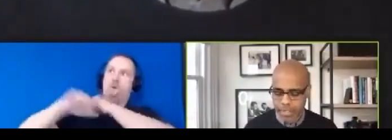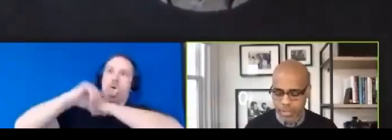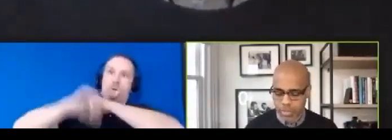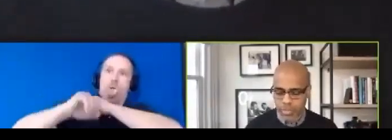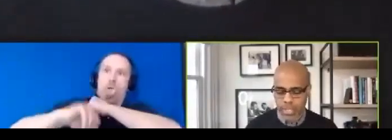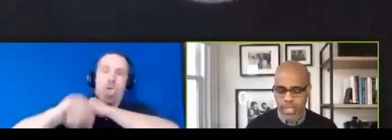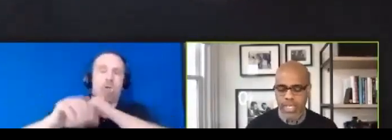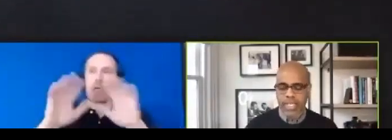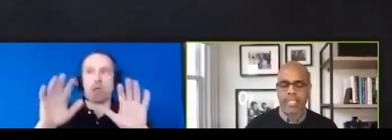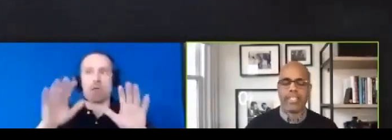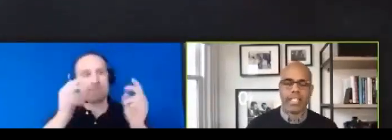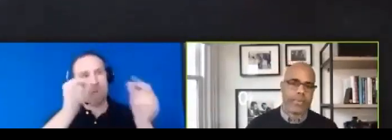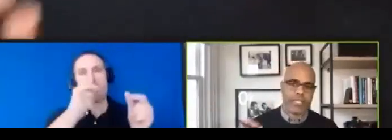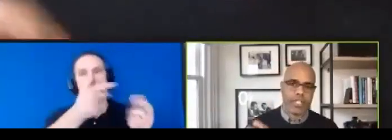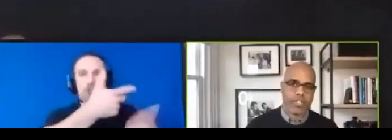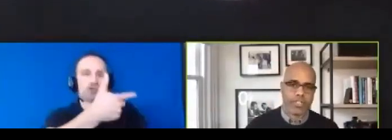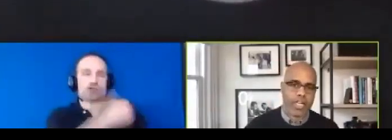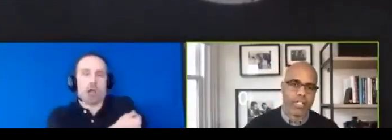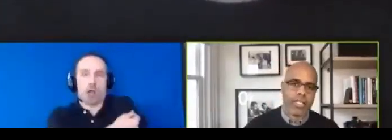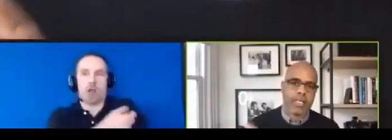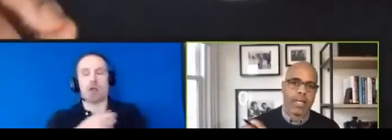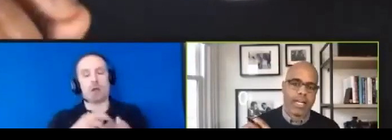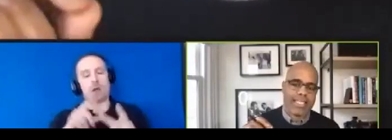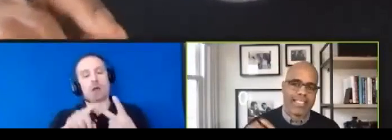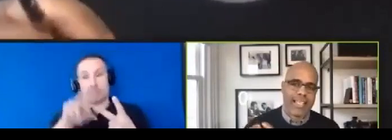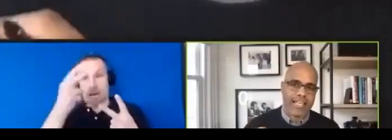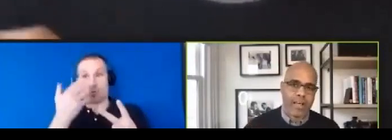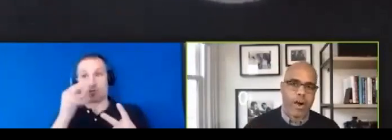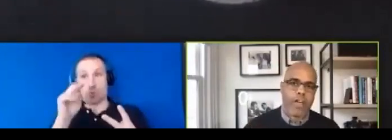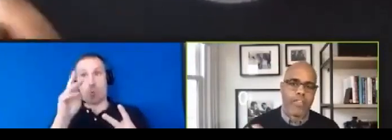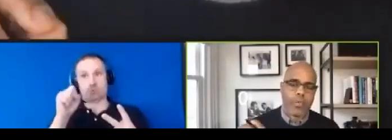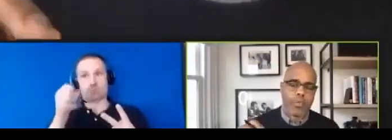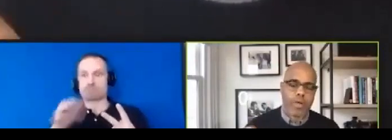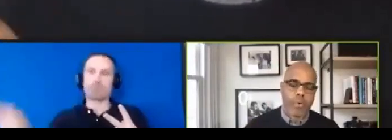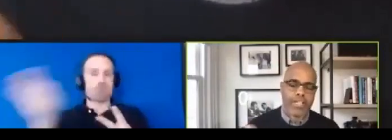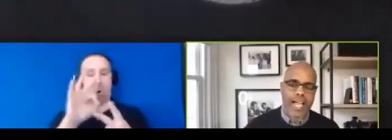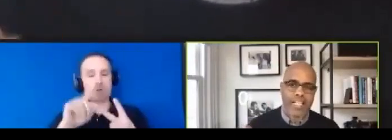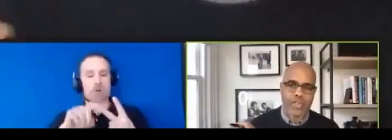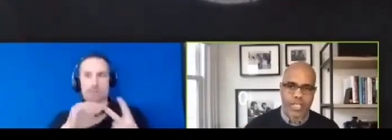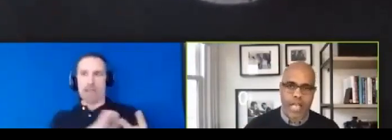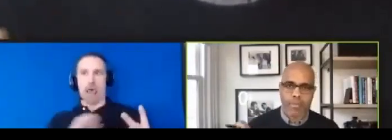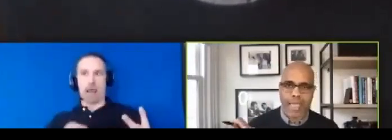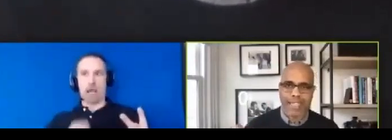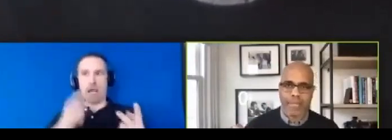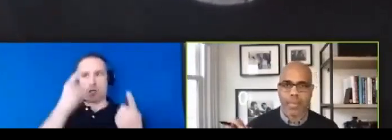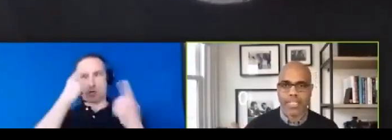este marzo se están enviando directamente a las farmacias para